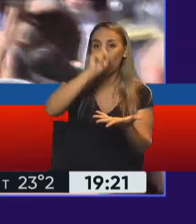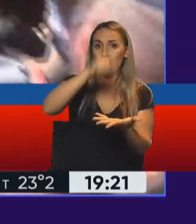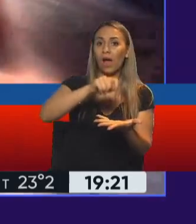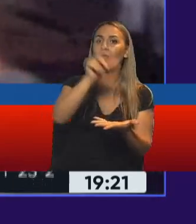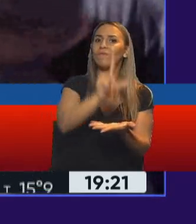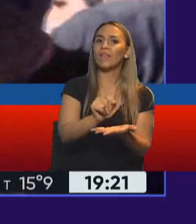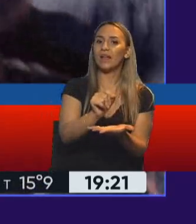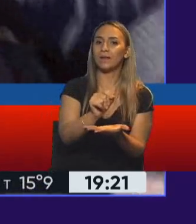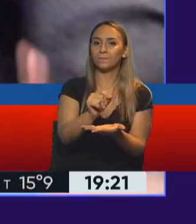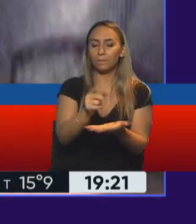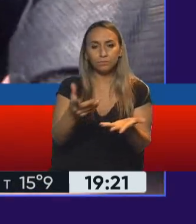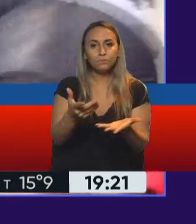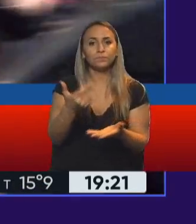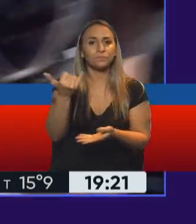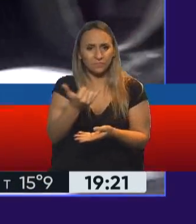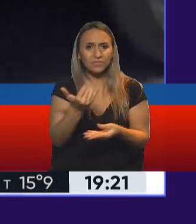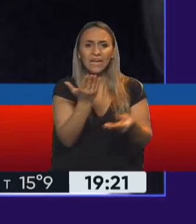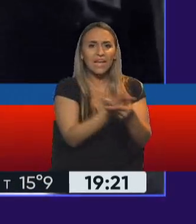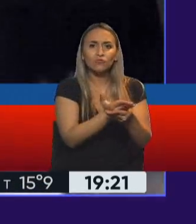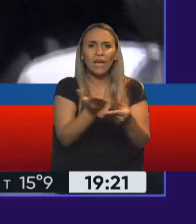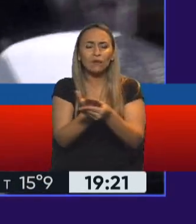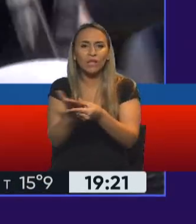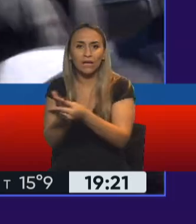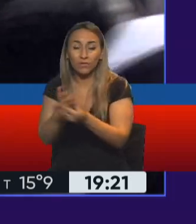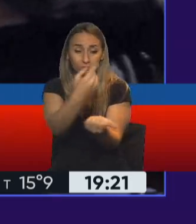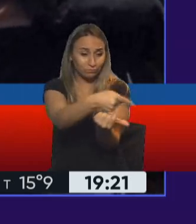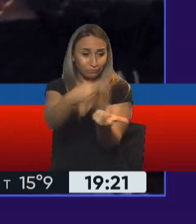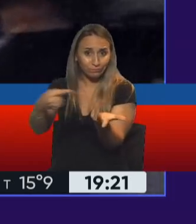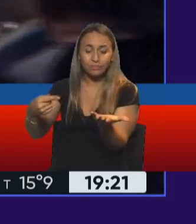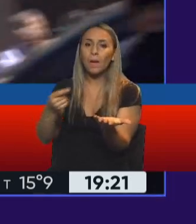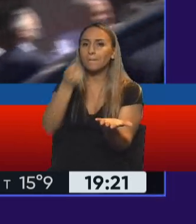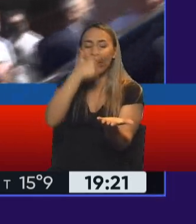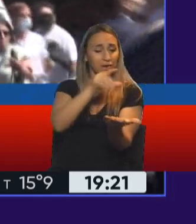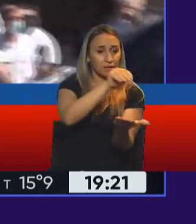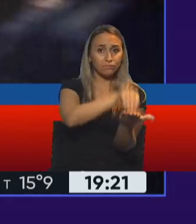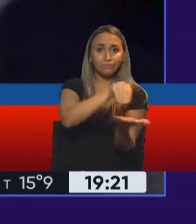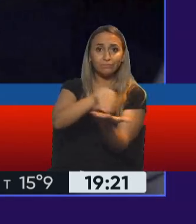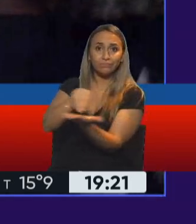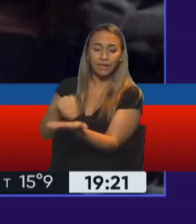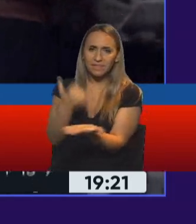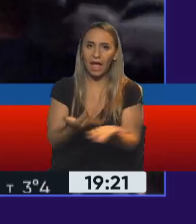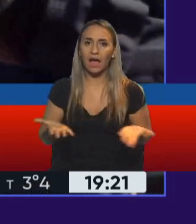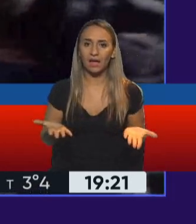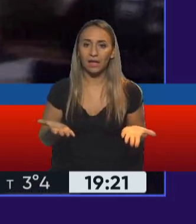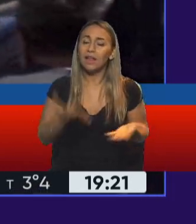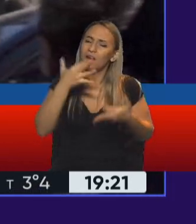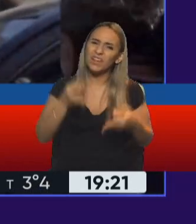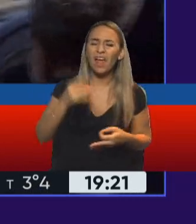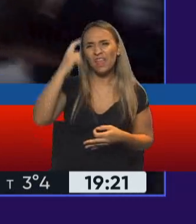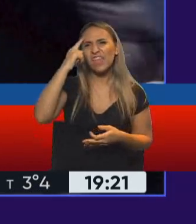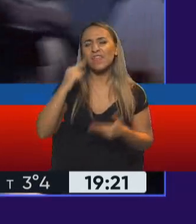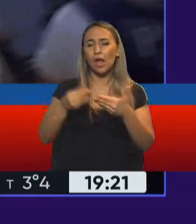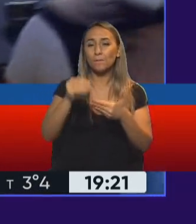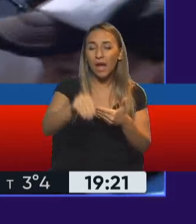Tenemos concausas, que en todas está presente Mauricio Macri. La verdad, si son 10 días más, 10 días menos, no